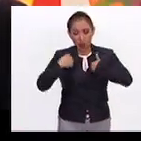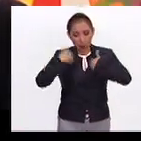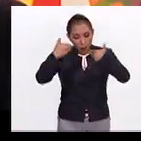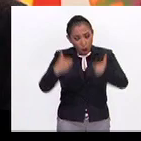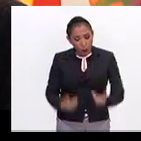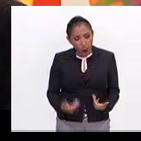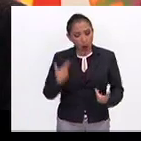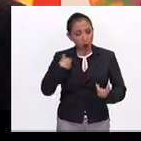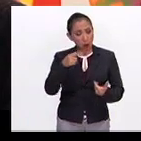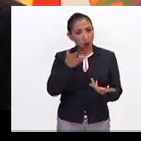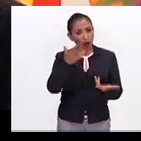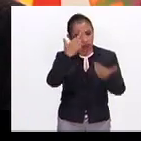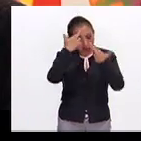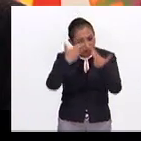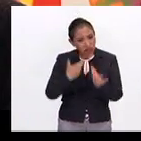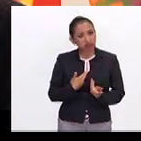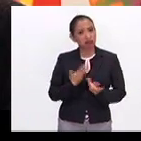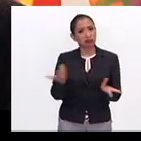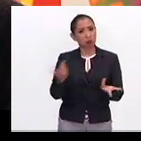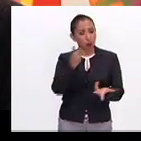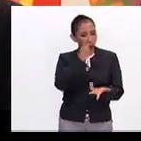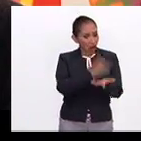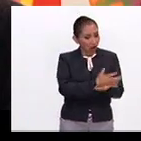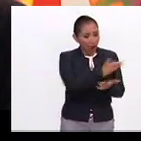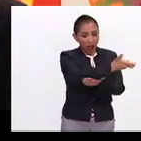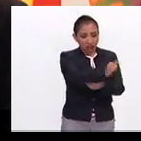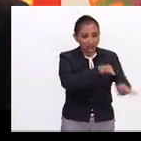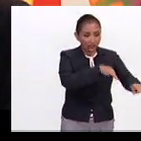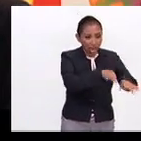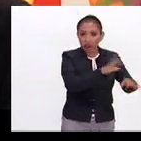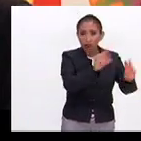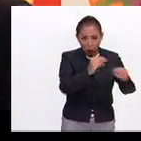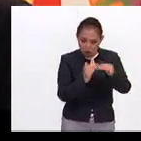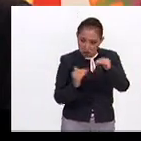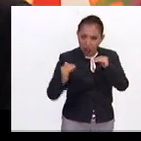convertirse en alguien respetable, no solo un campesino.